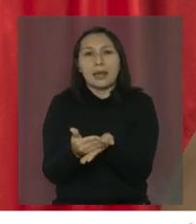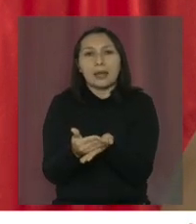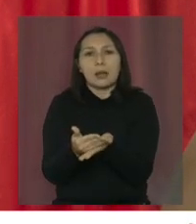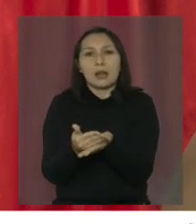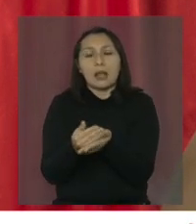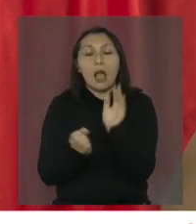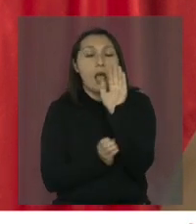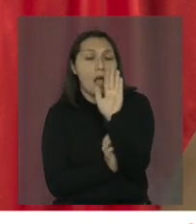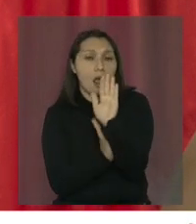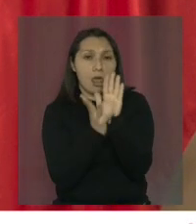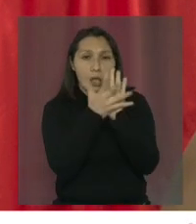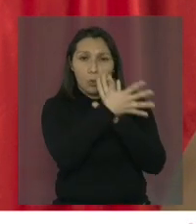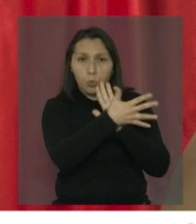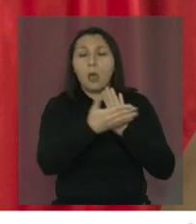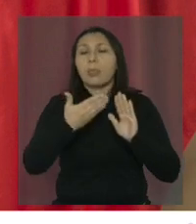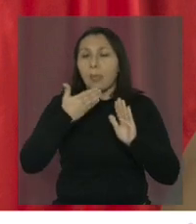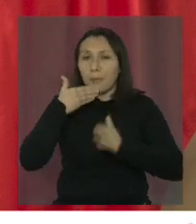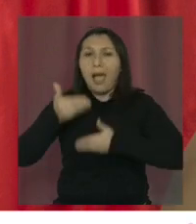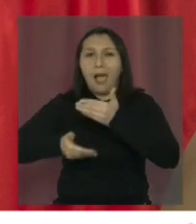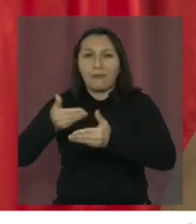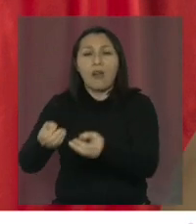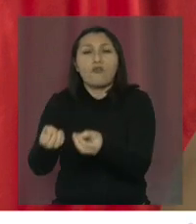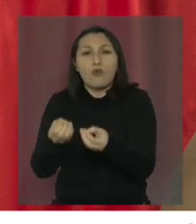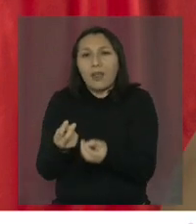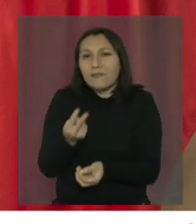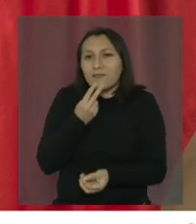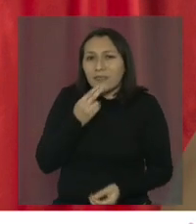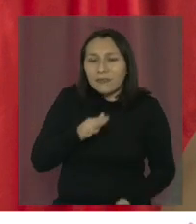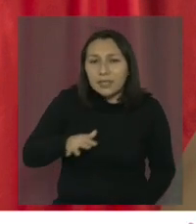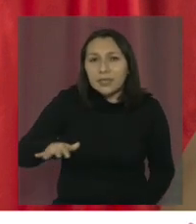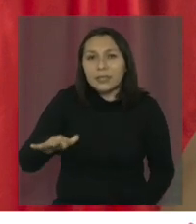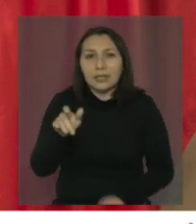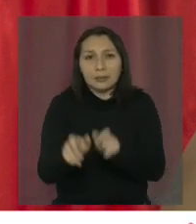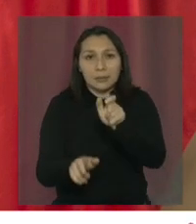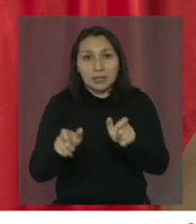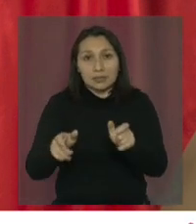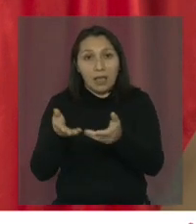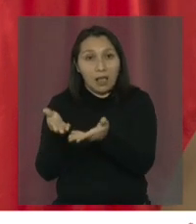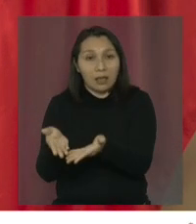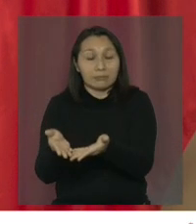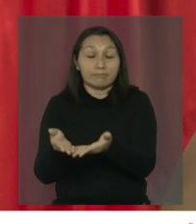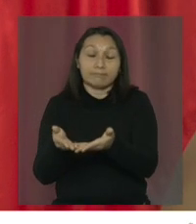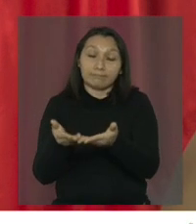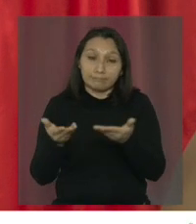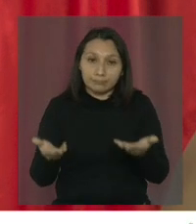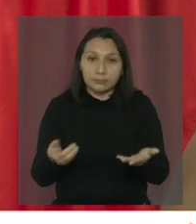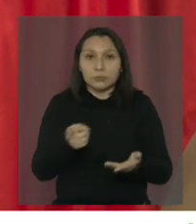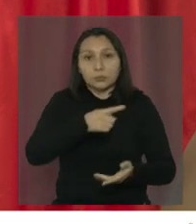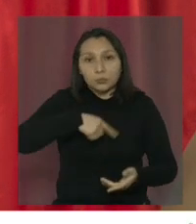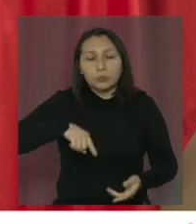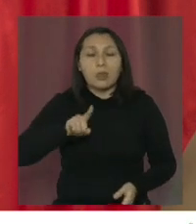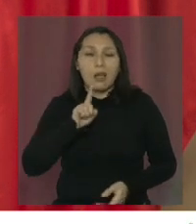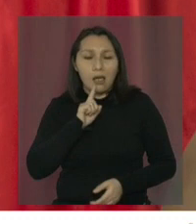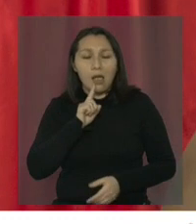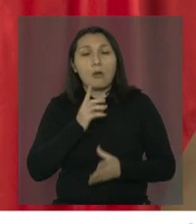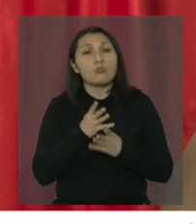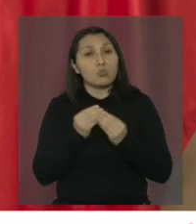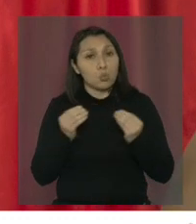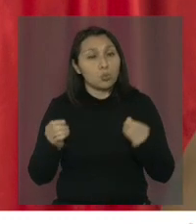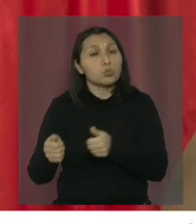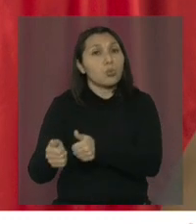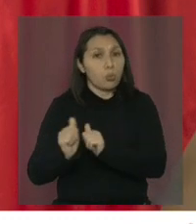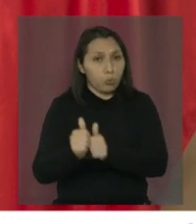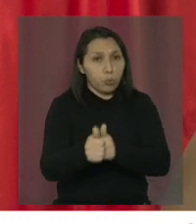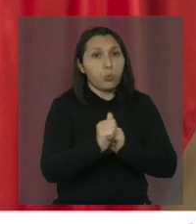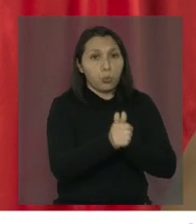plan en la araucanía también tiene que avanzar para el buen vivir de los habitantes de esa zona en fin tenemos todavía muchos desafíos